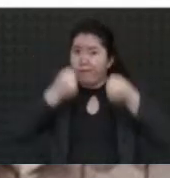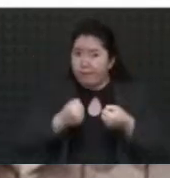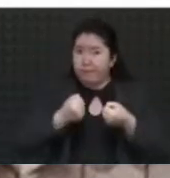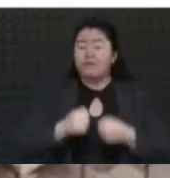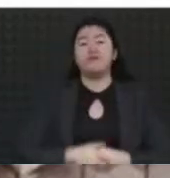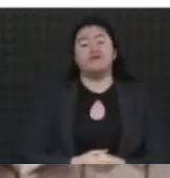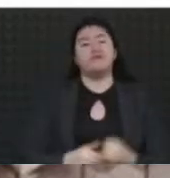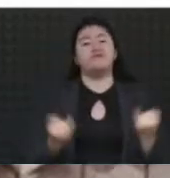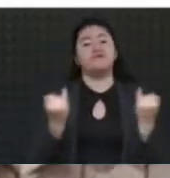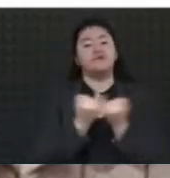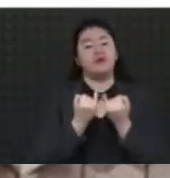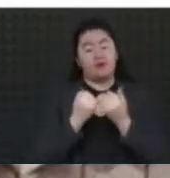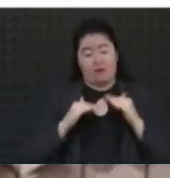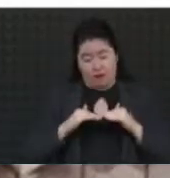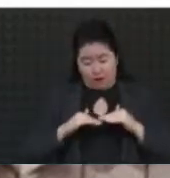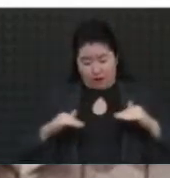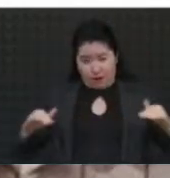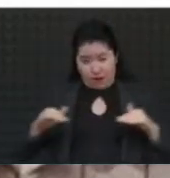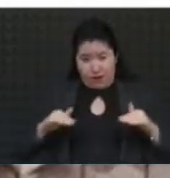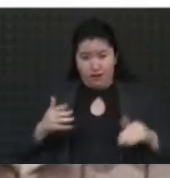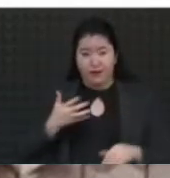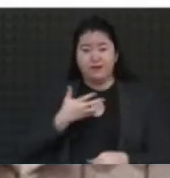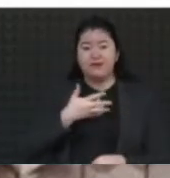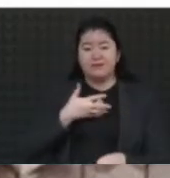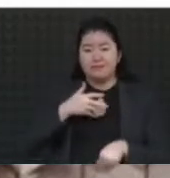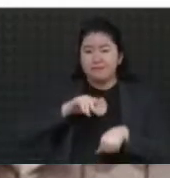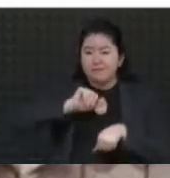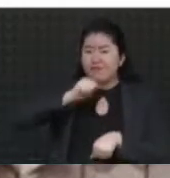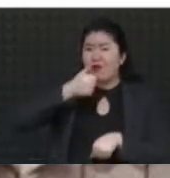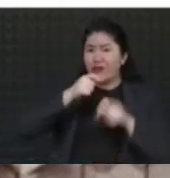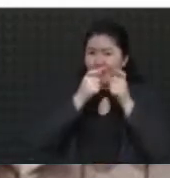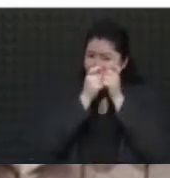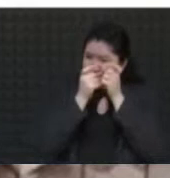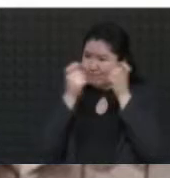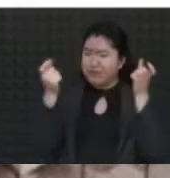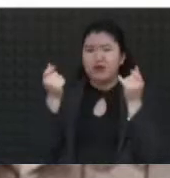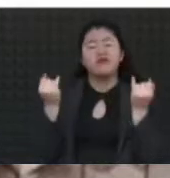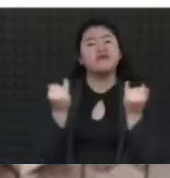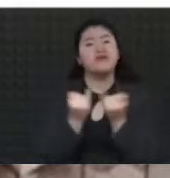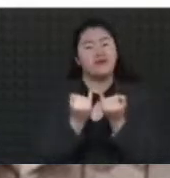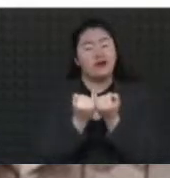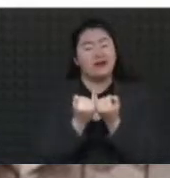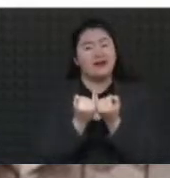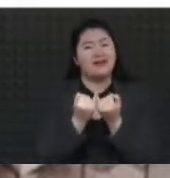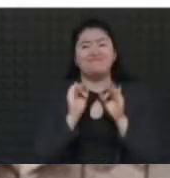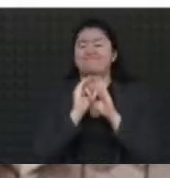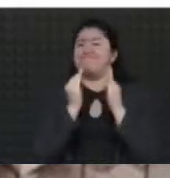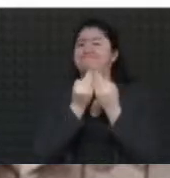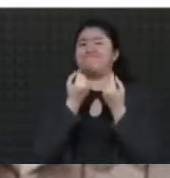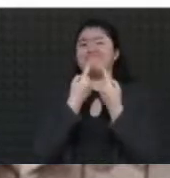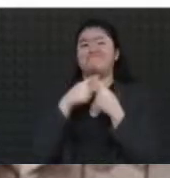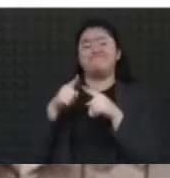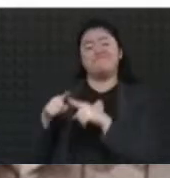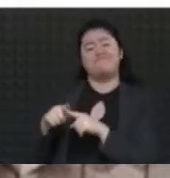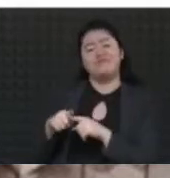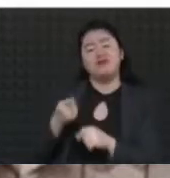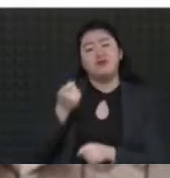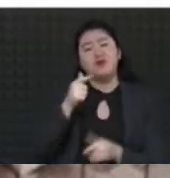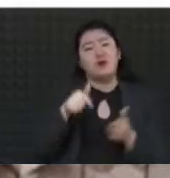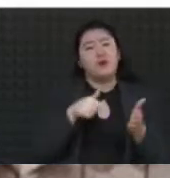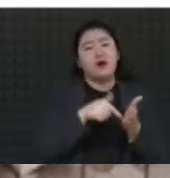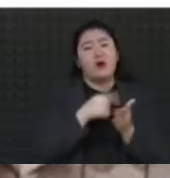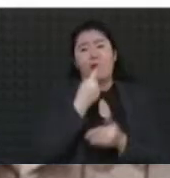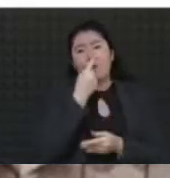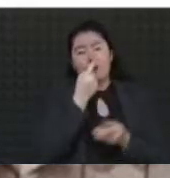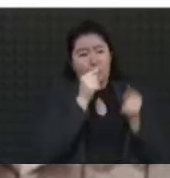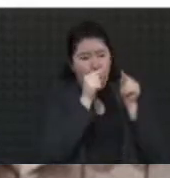en la parte de abajo de las que existen. Entonces, tienen diferentes configuraciones. Una es un solo puntal,